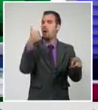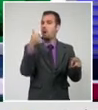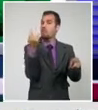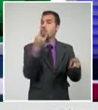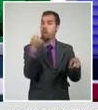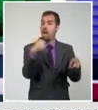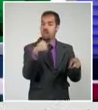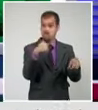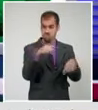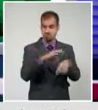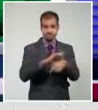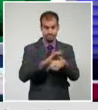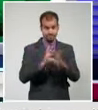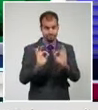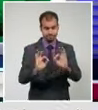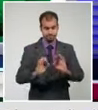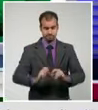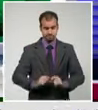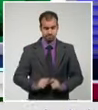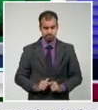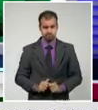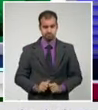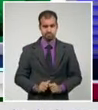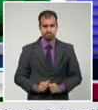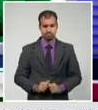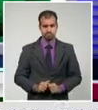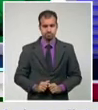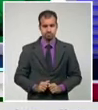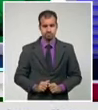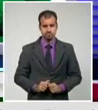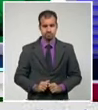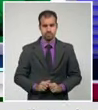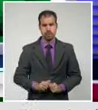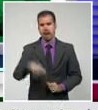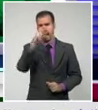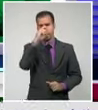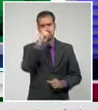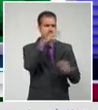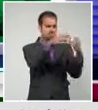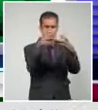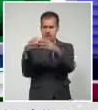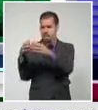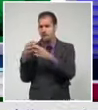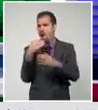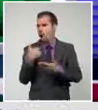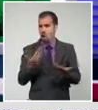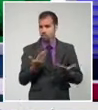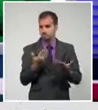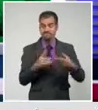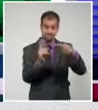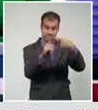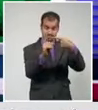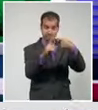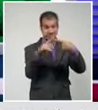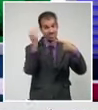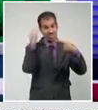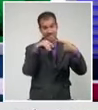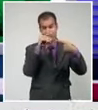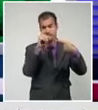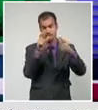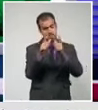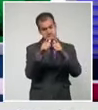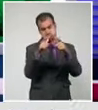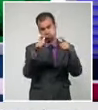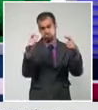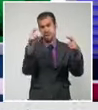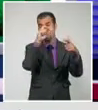momento que se han diagnosticado. Por grupos de edades, todavía elevado el número de casos